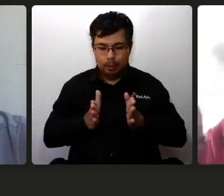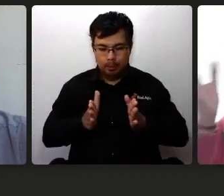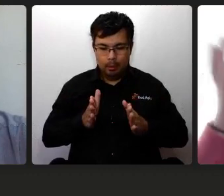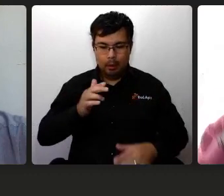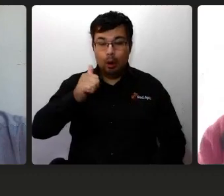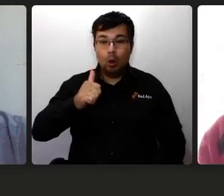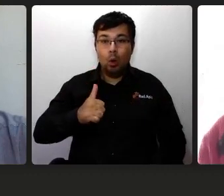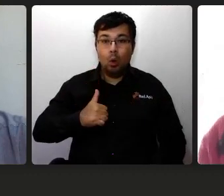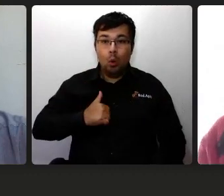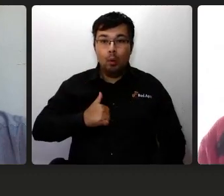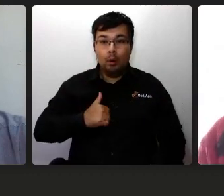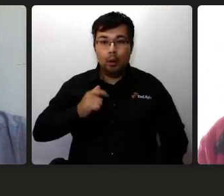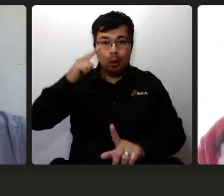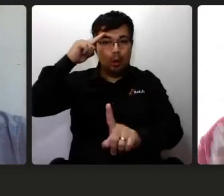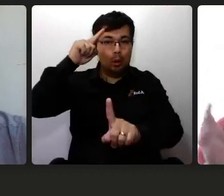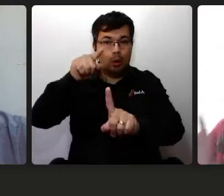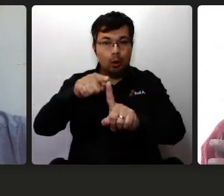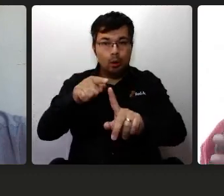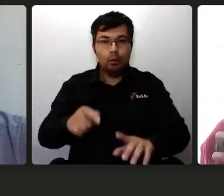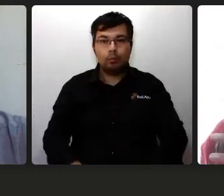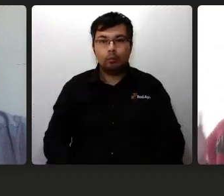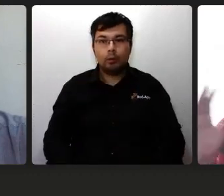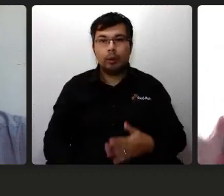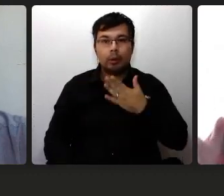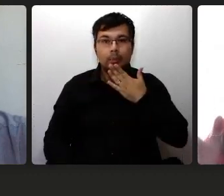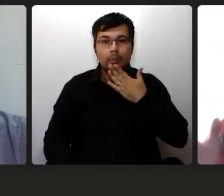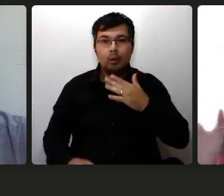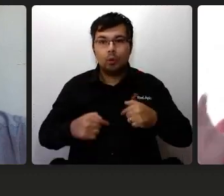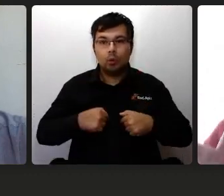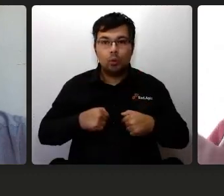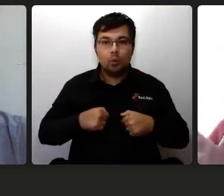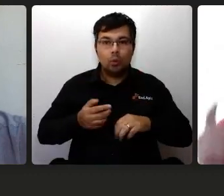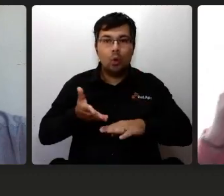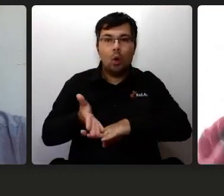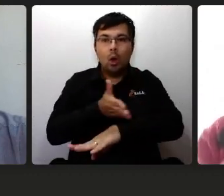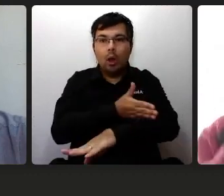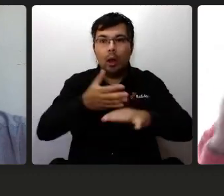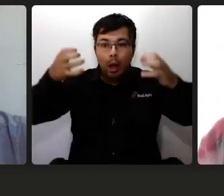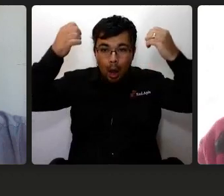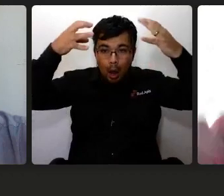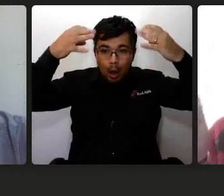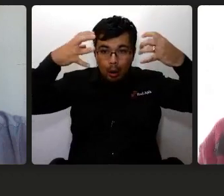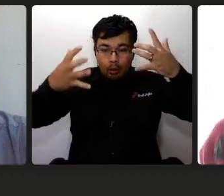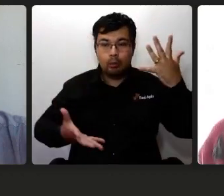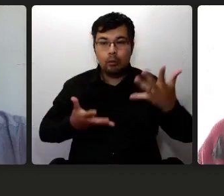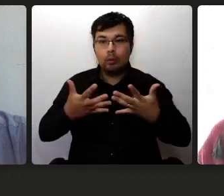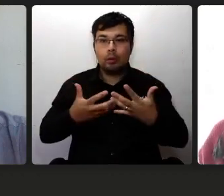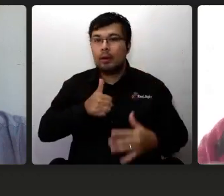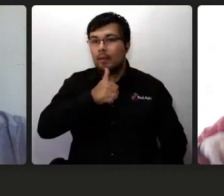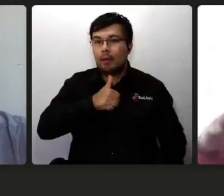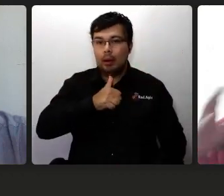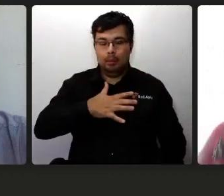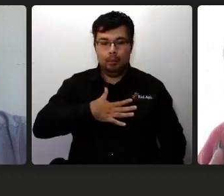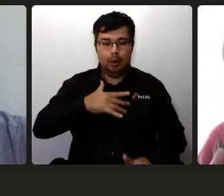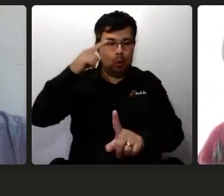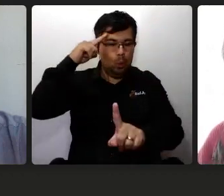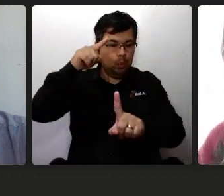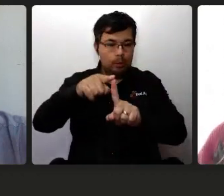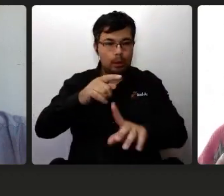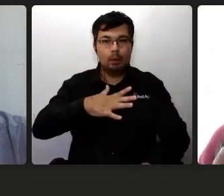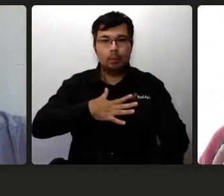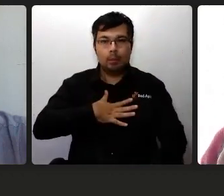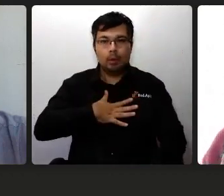medir en función de esos objetivos y también me voy a capacitar en función de lo que me falta para cumplir esos objetivos. Entonces, es